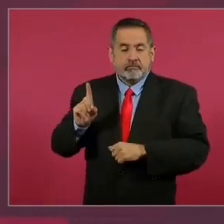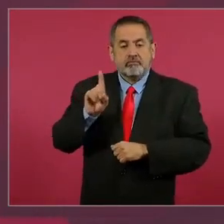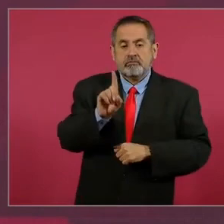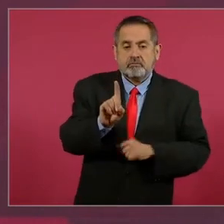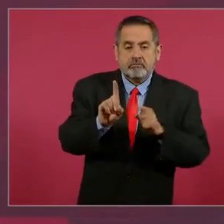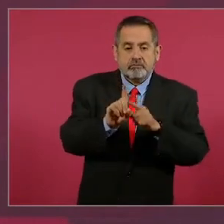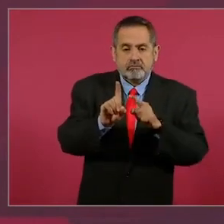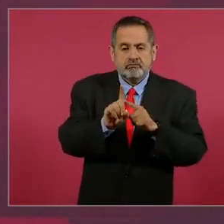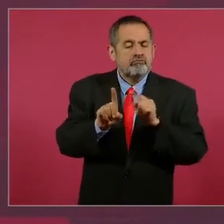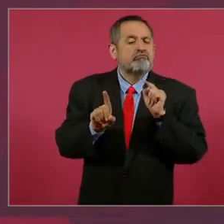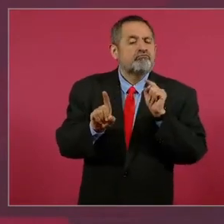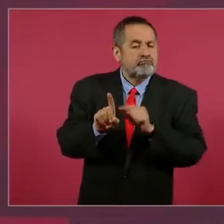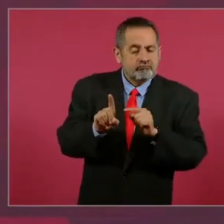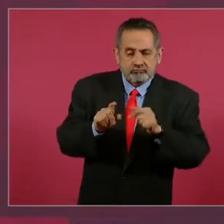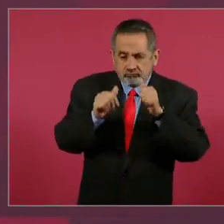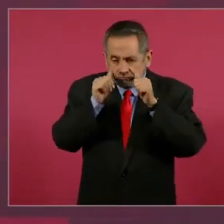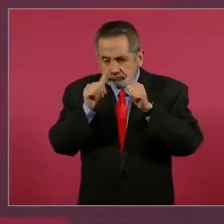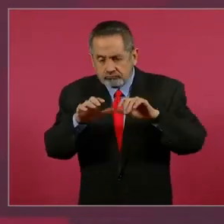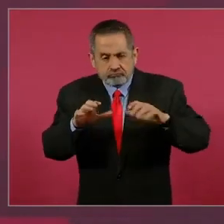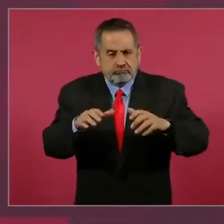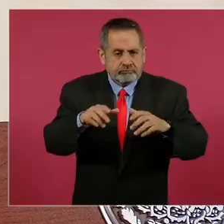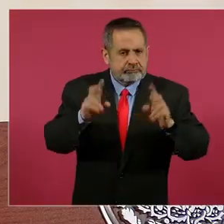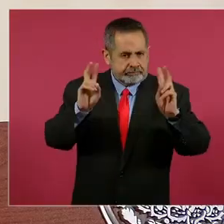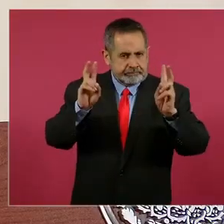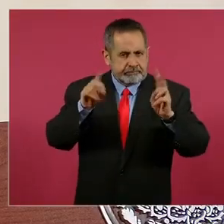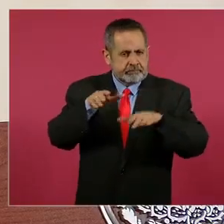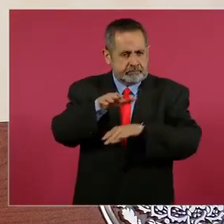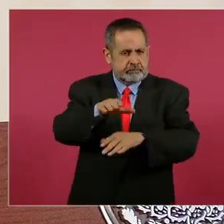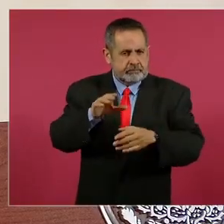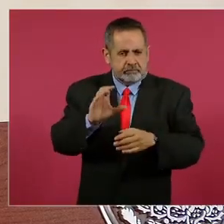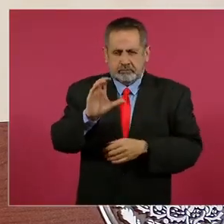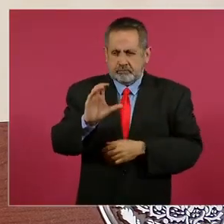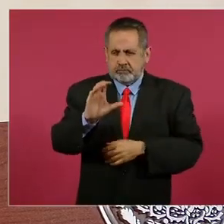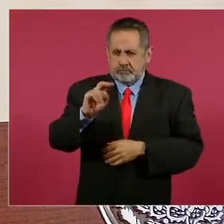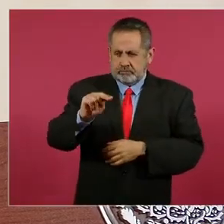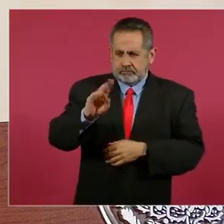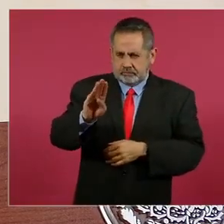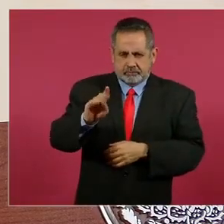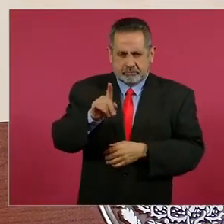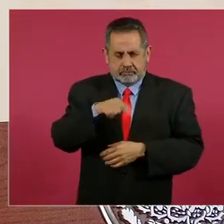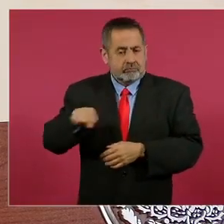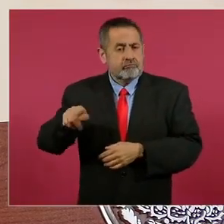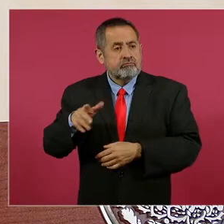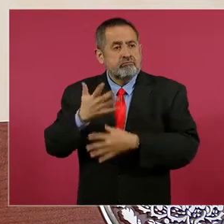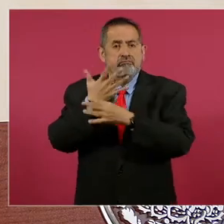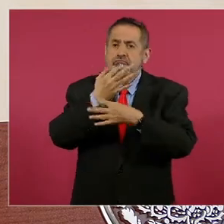de atender el tema de desaparecidos a declarar.